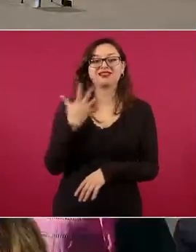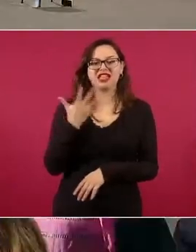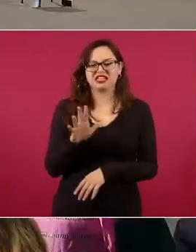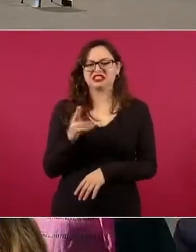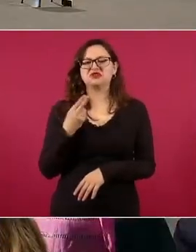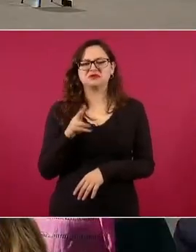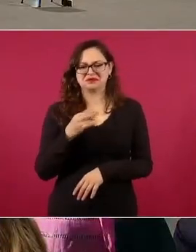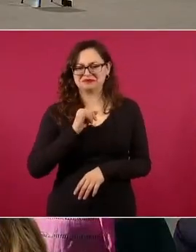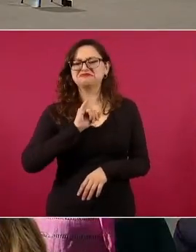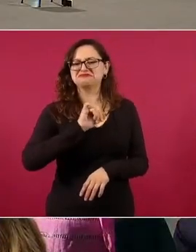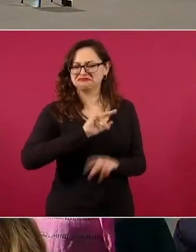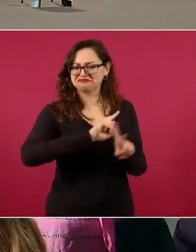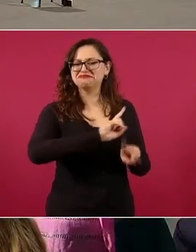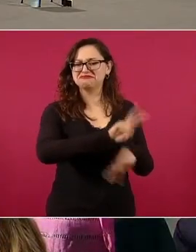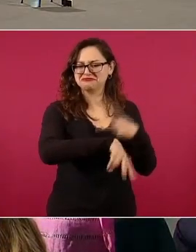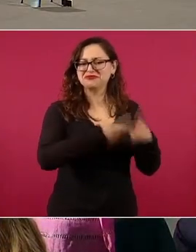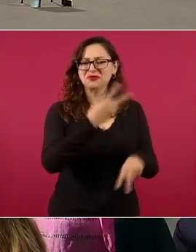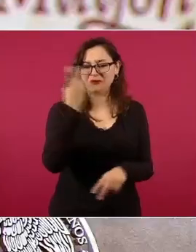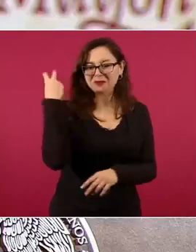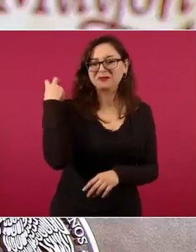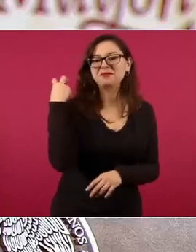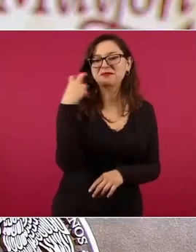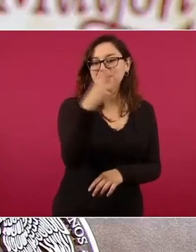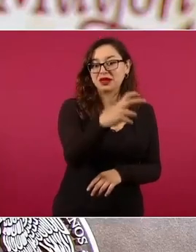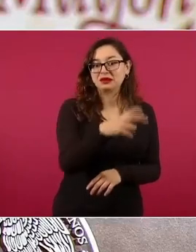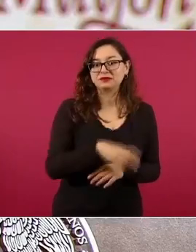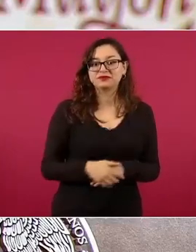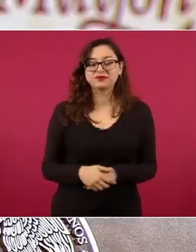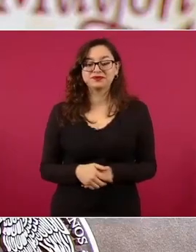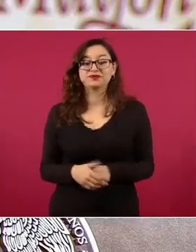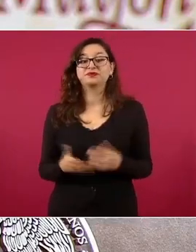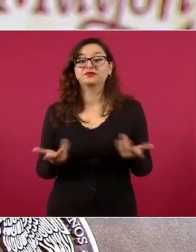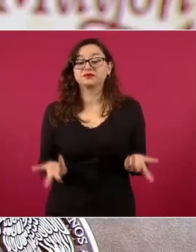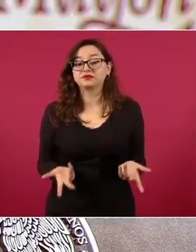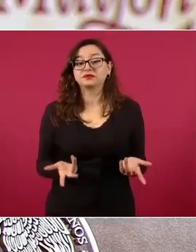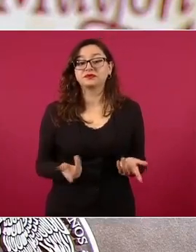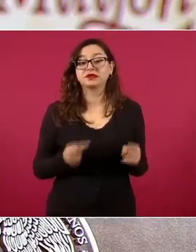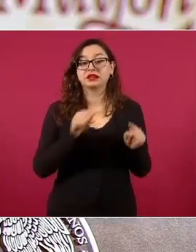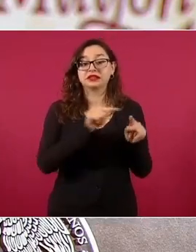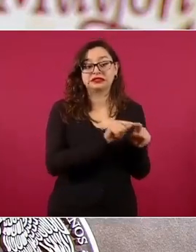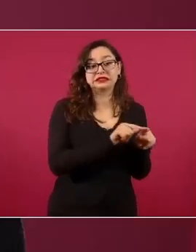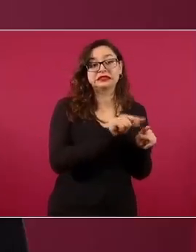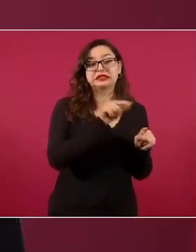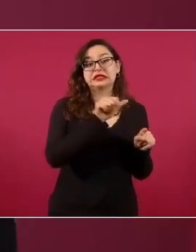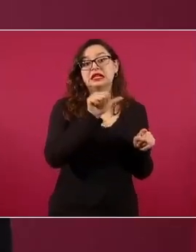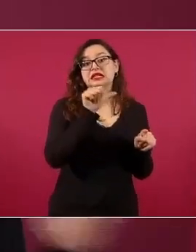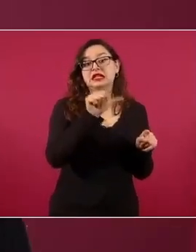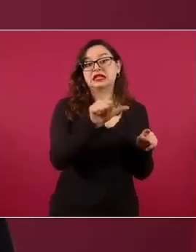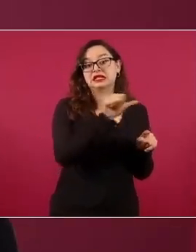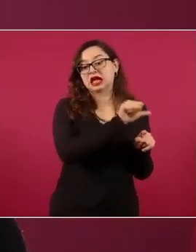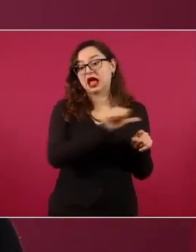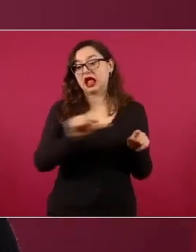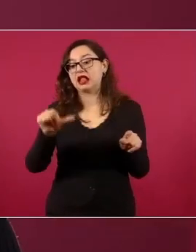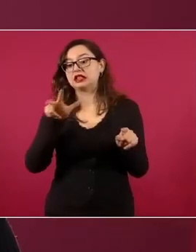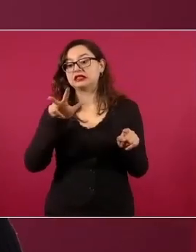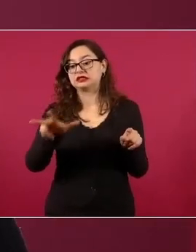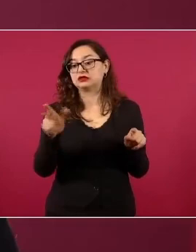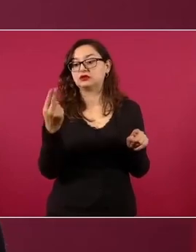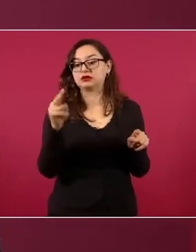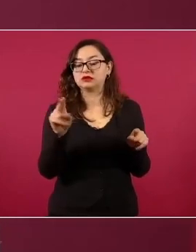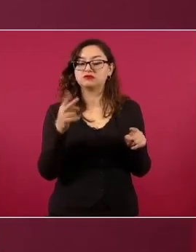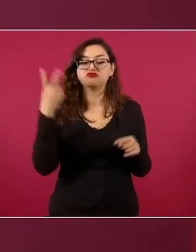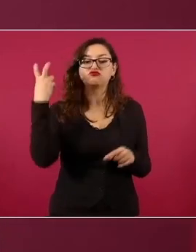Y en otro documento informa que estaría viajando a Estocolmo del 16 al 19 de